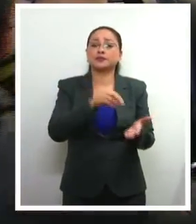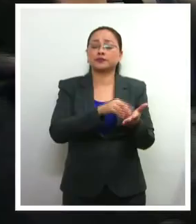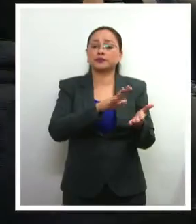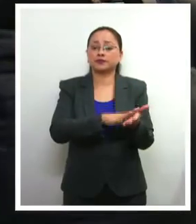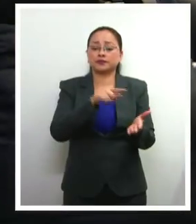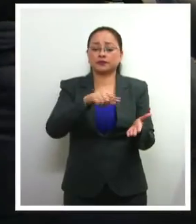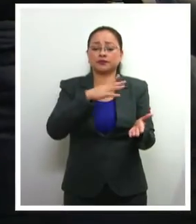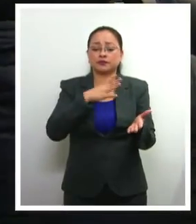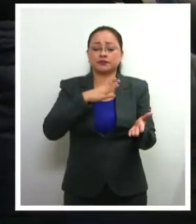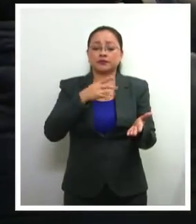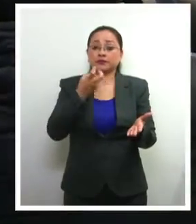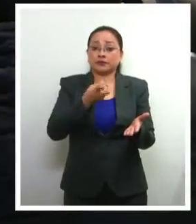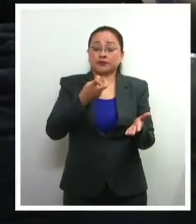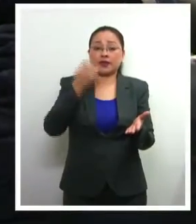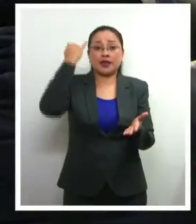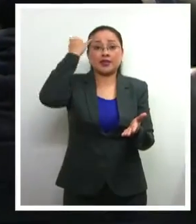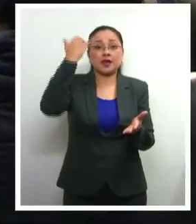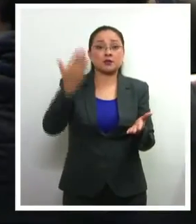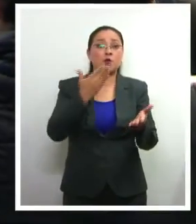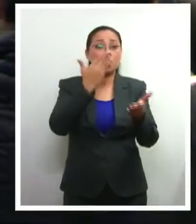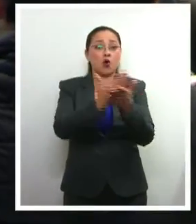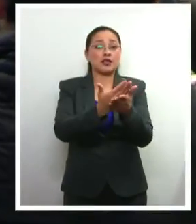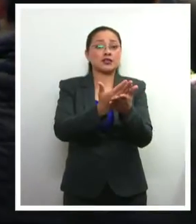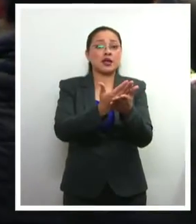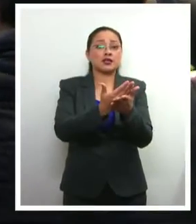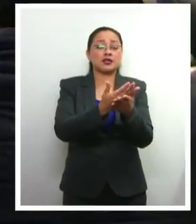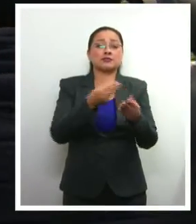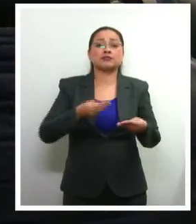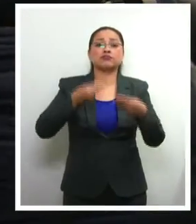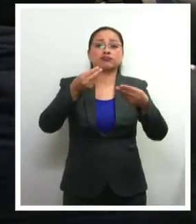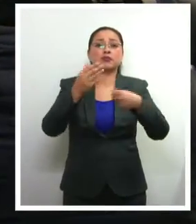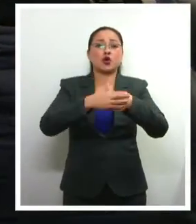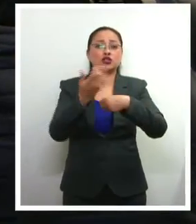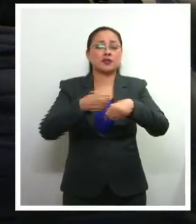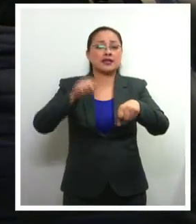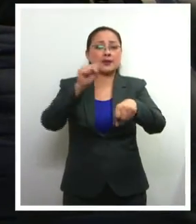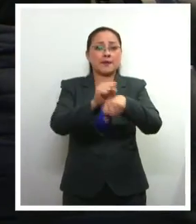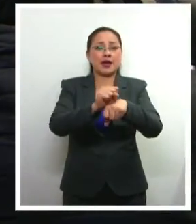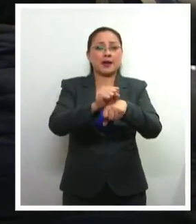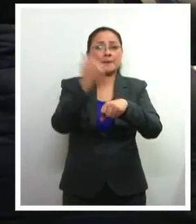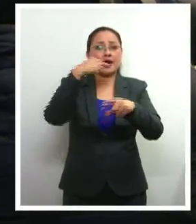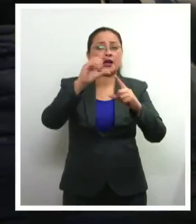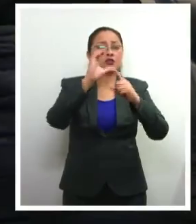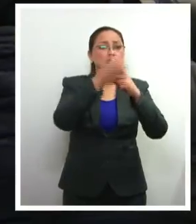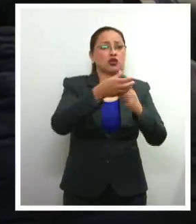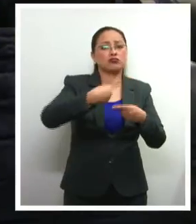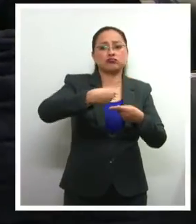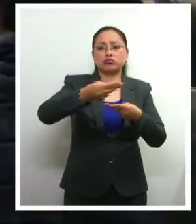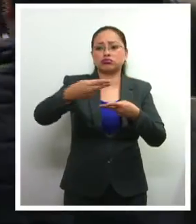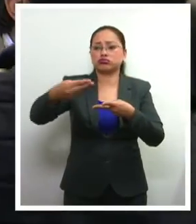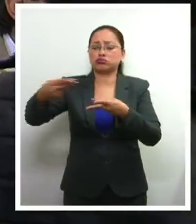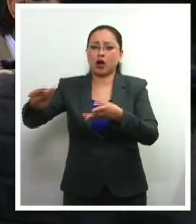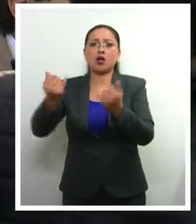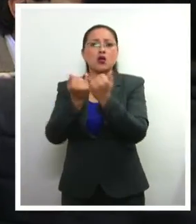estarán entregando estas iniciativas la siguiente semana en la instalación de las comisiones para que puedan ser